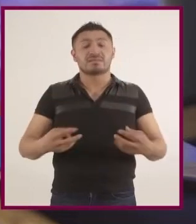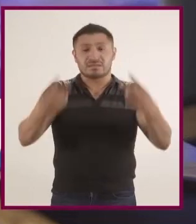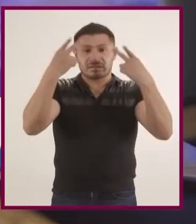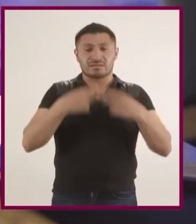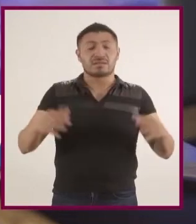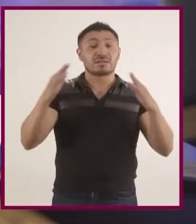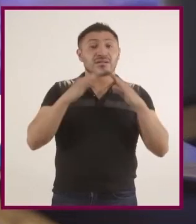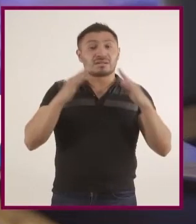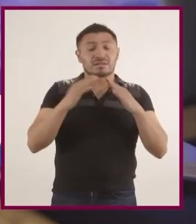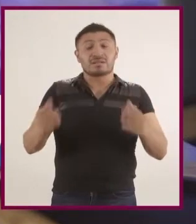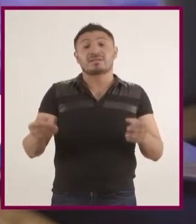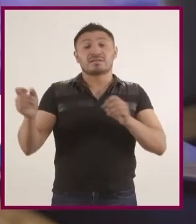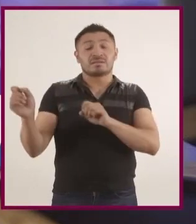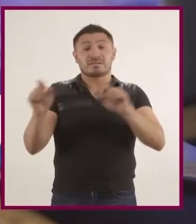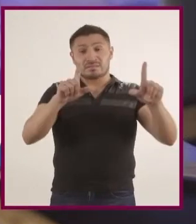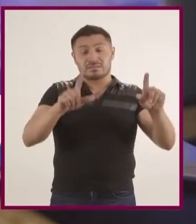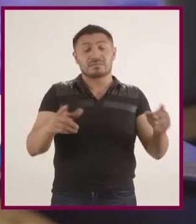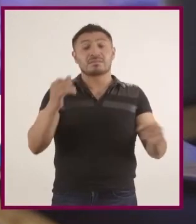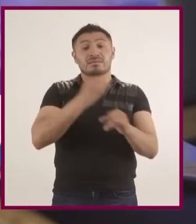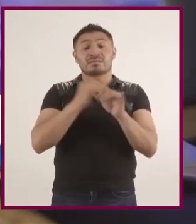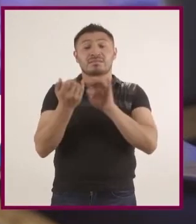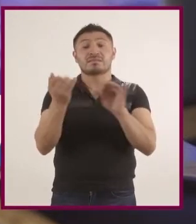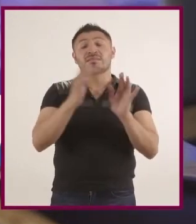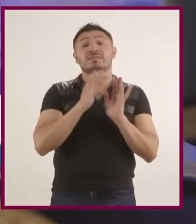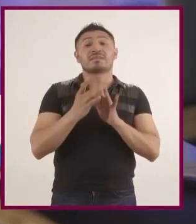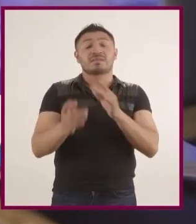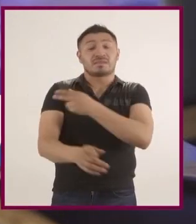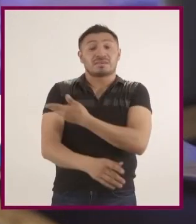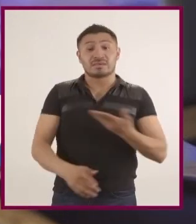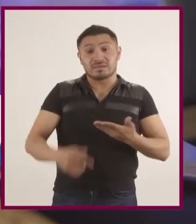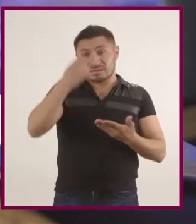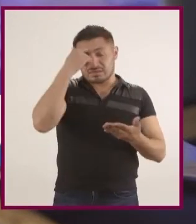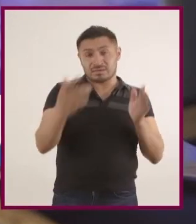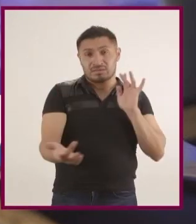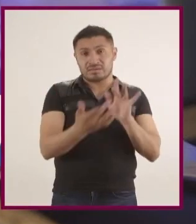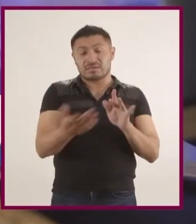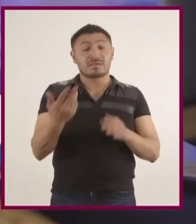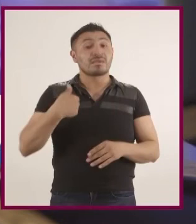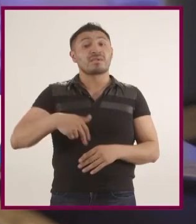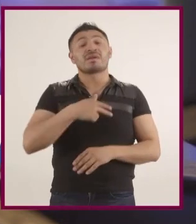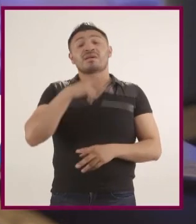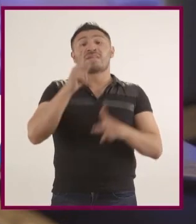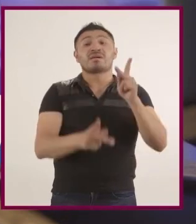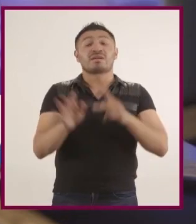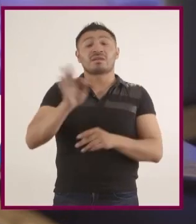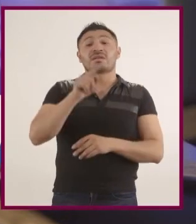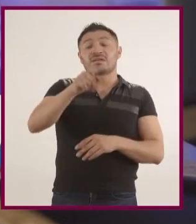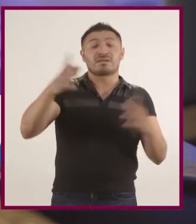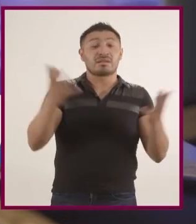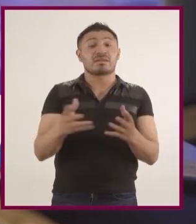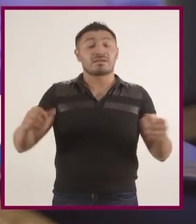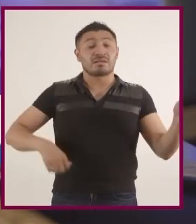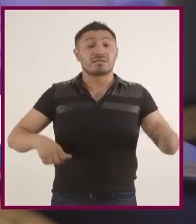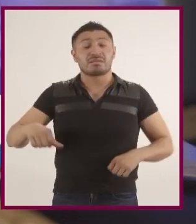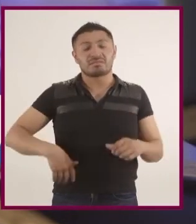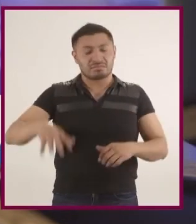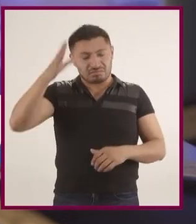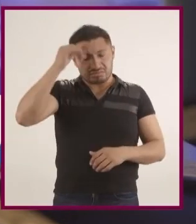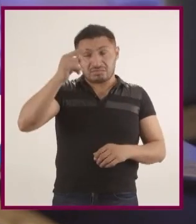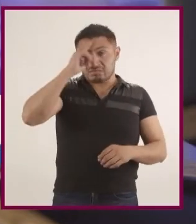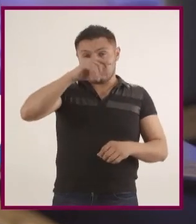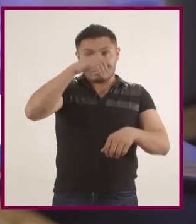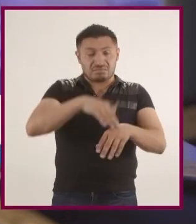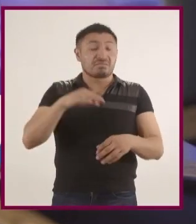que nos miran desde casa Les dejamos los datos de nuestras redes sociales para que estén en contacto con nosotros y nos platiquen si llevaron a cabo alguno de estos consejos